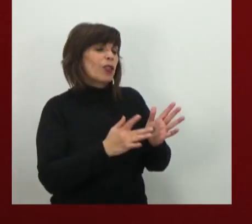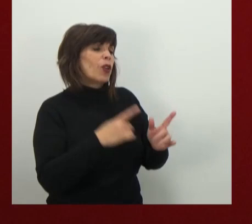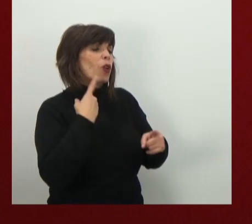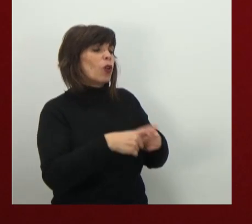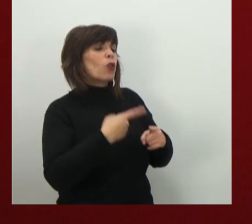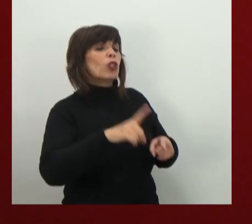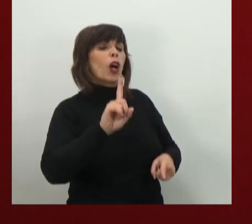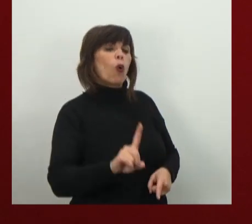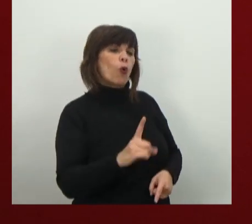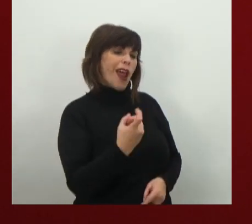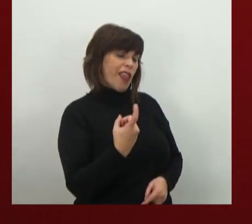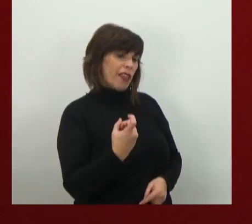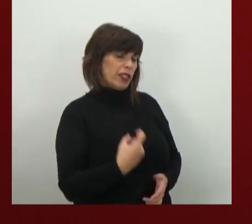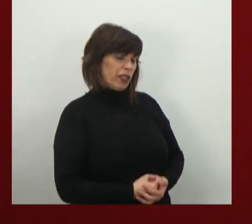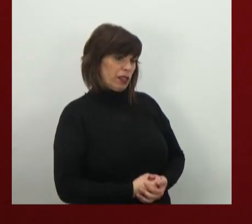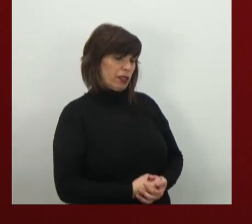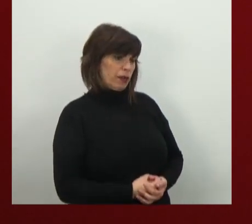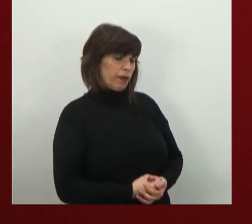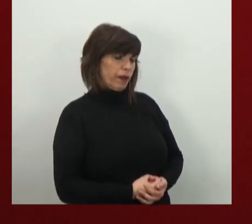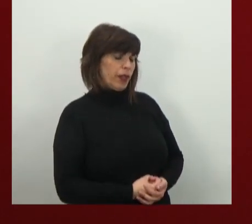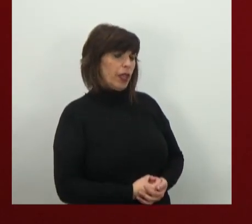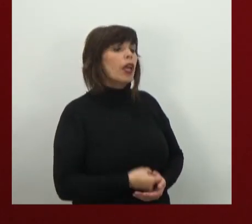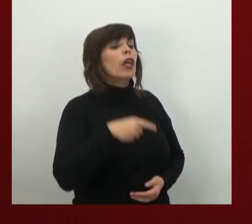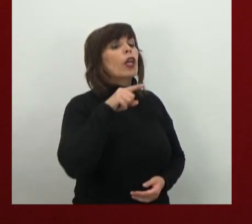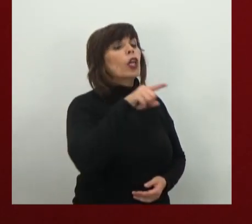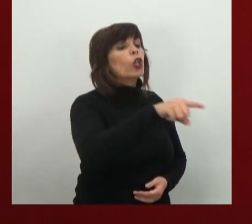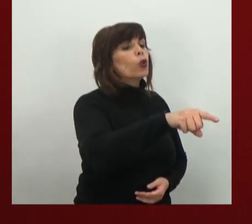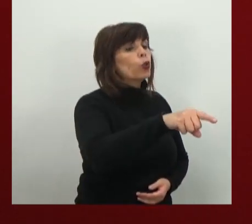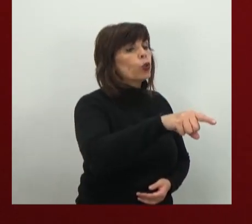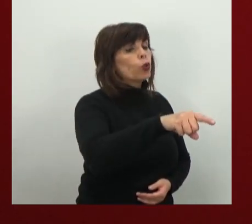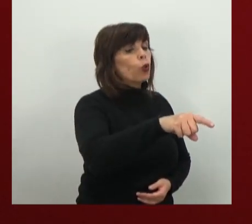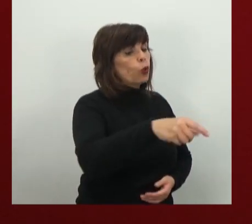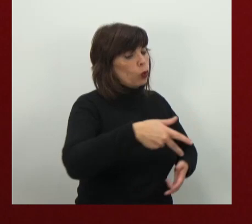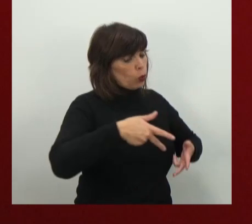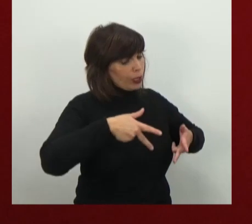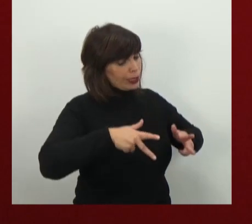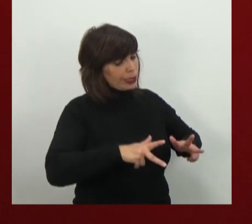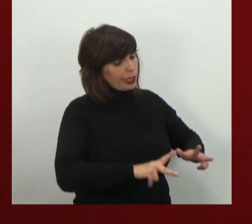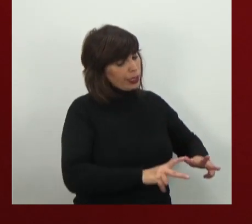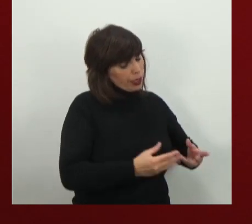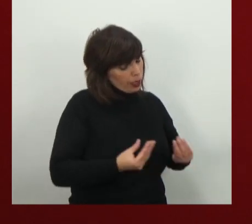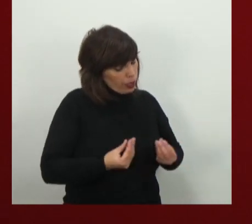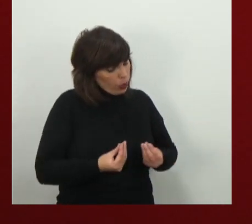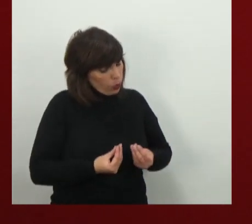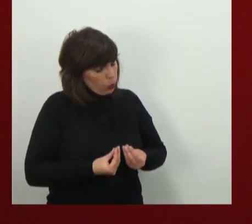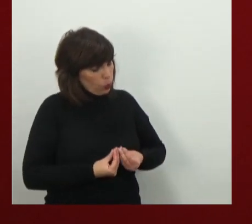cosa. Y es sentarte a los pies del